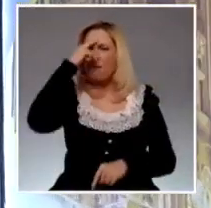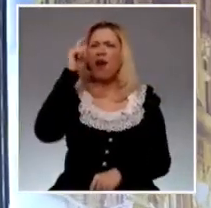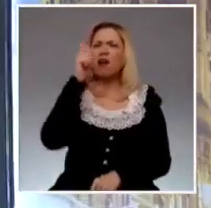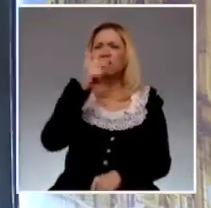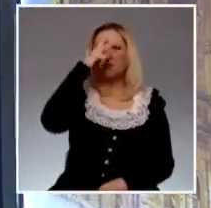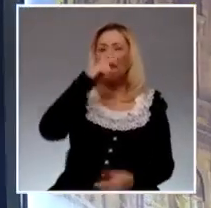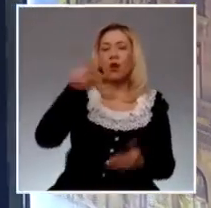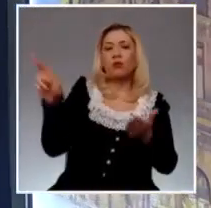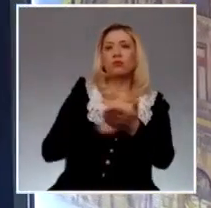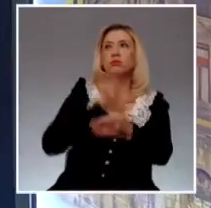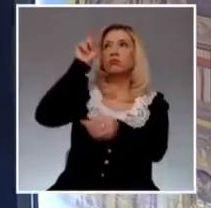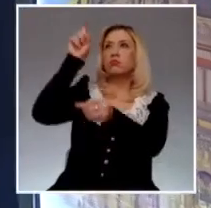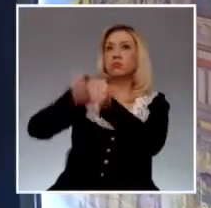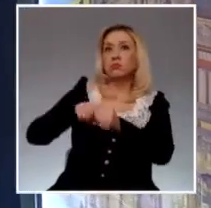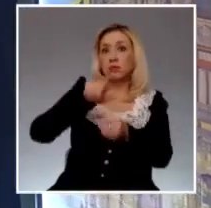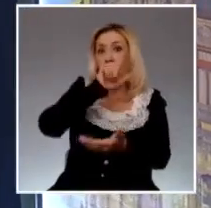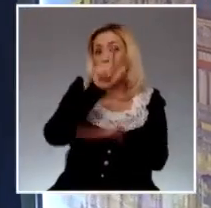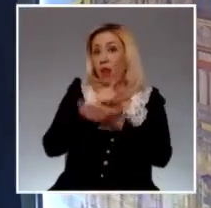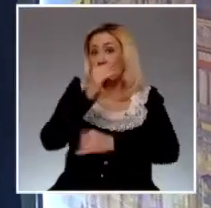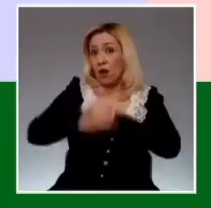eliminar la violencia contra las mujeres.